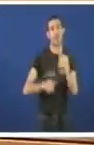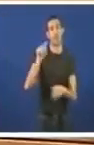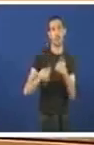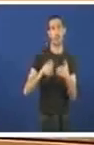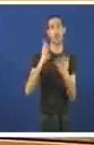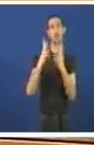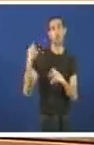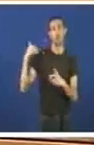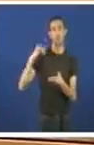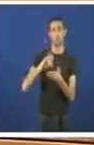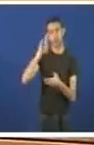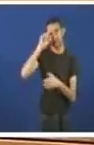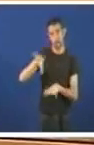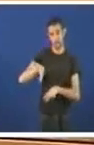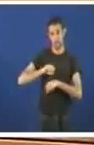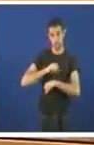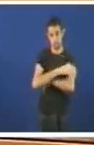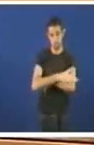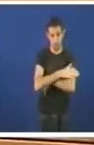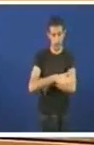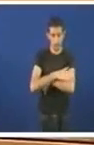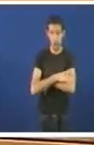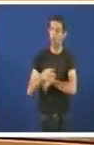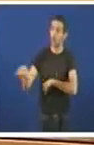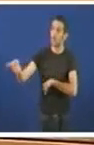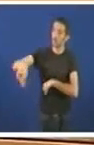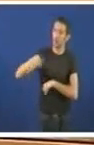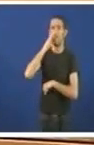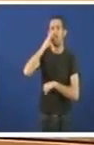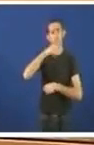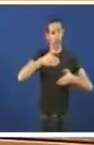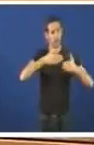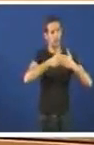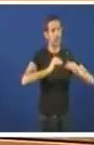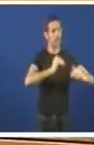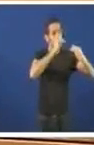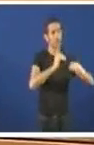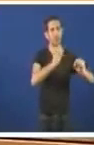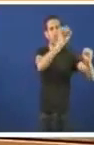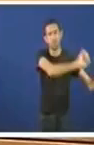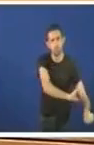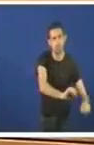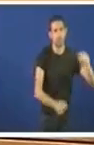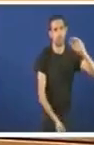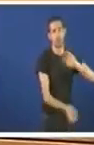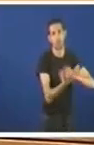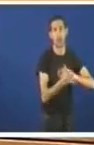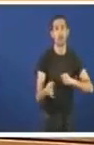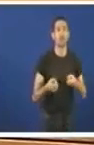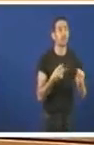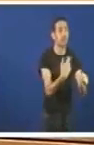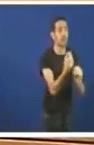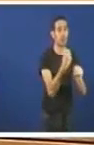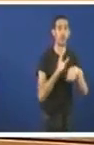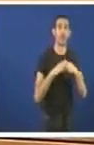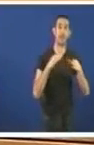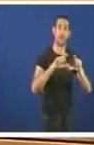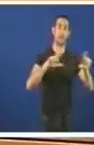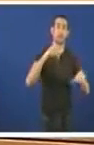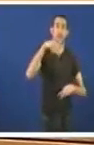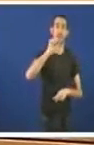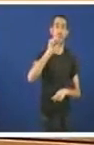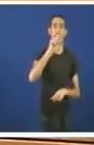o señor Zapatero prometían e defendían o dique flotante e carga de traballo para Navantia. E agora que gobernan con